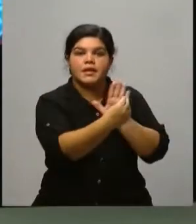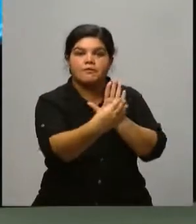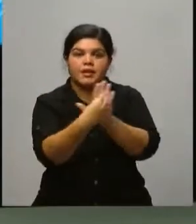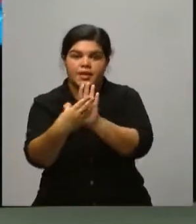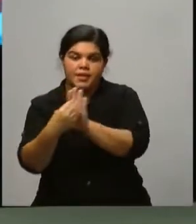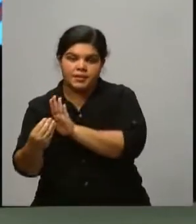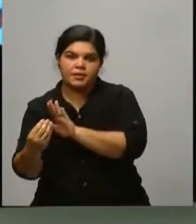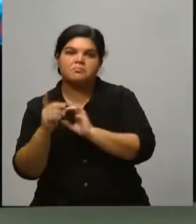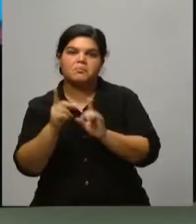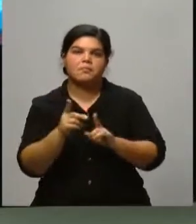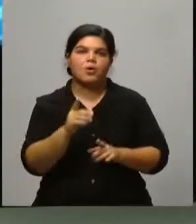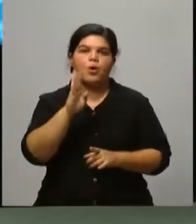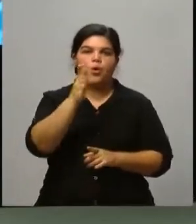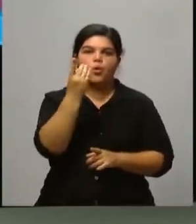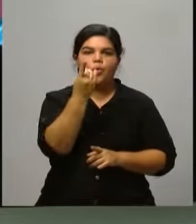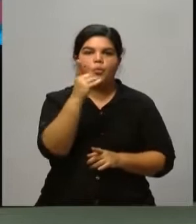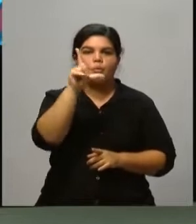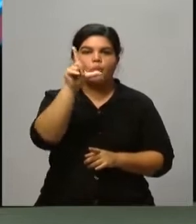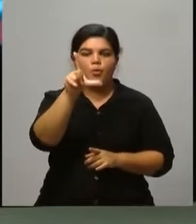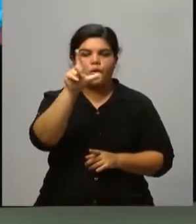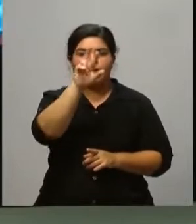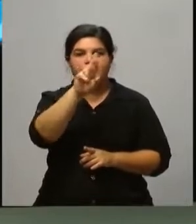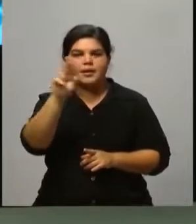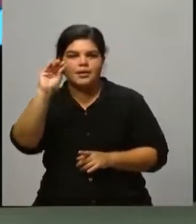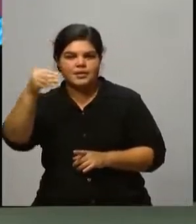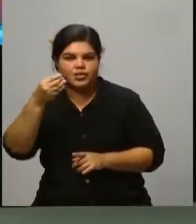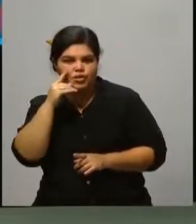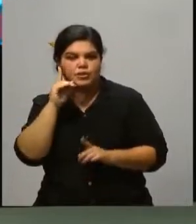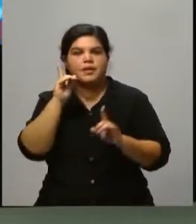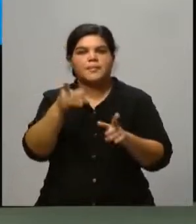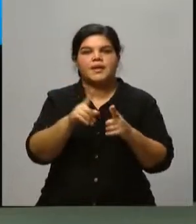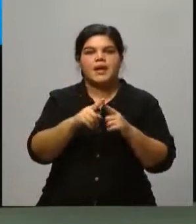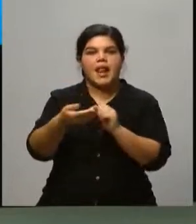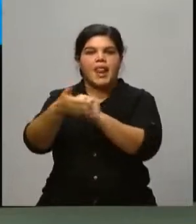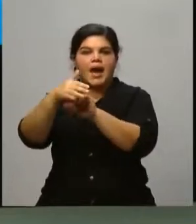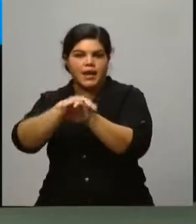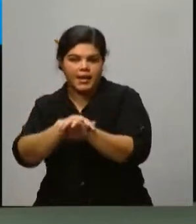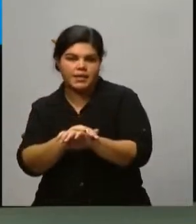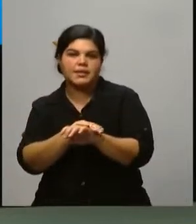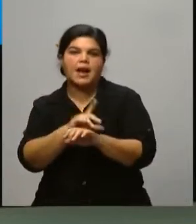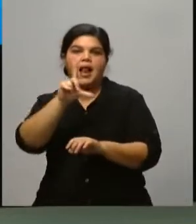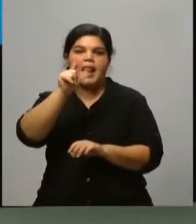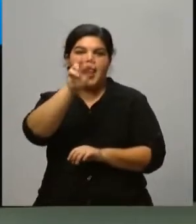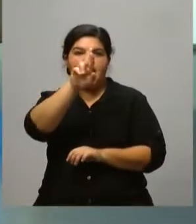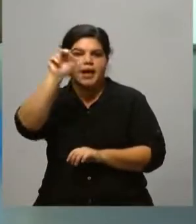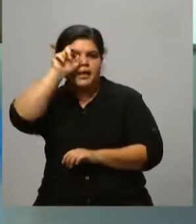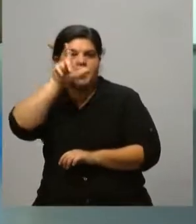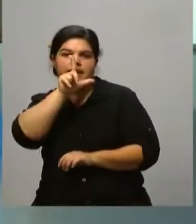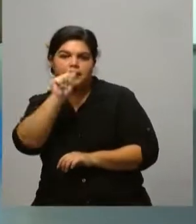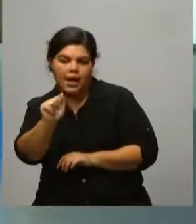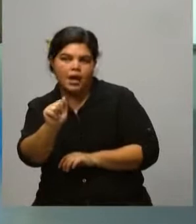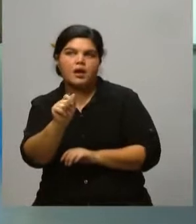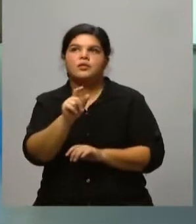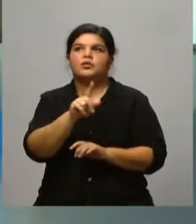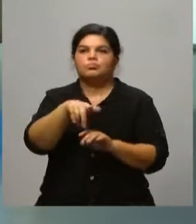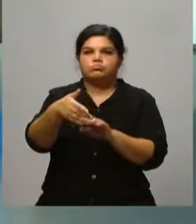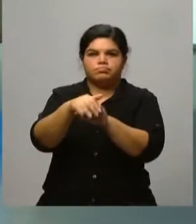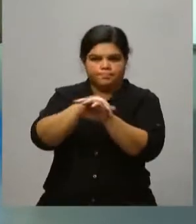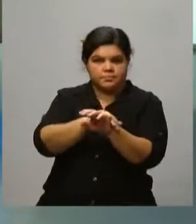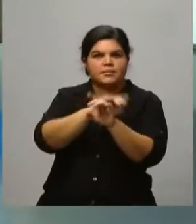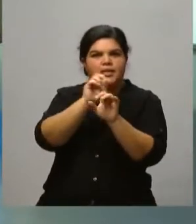de indicador económico le favoreció. Y bueno, y la deuda que tomó, obviamente, con el Fondo Monetario también fue una de las